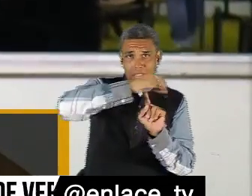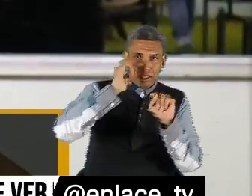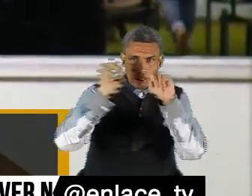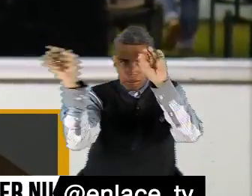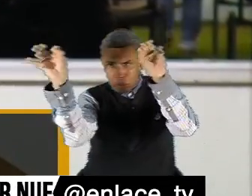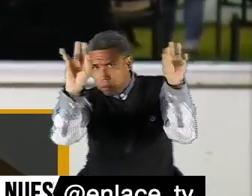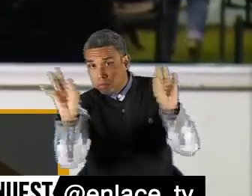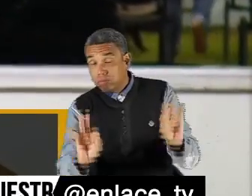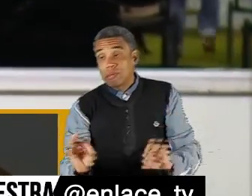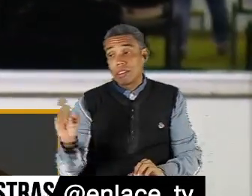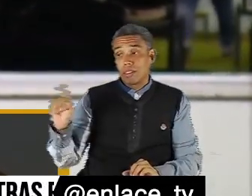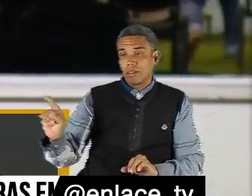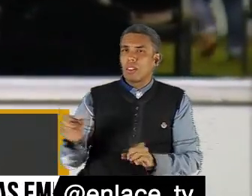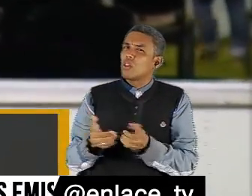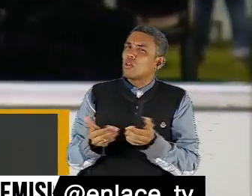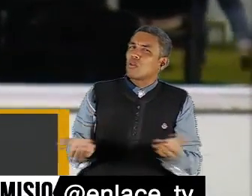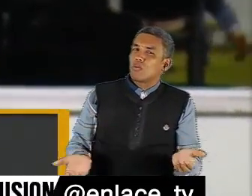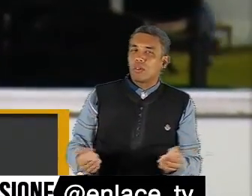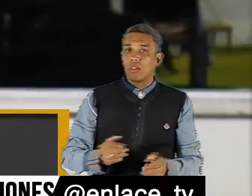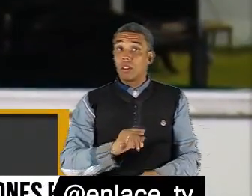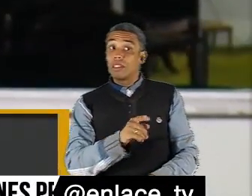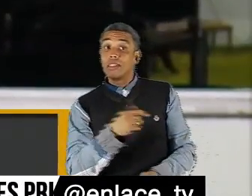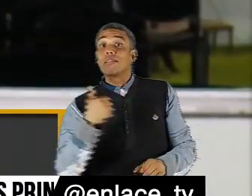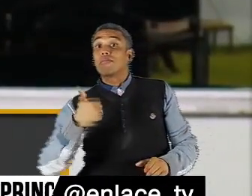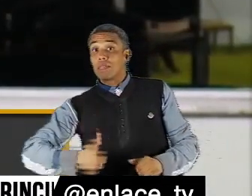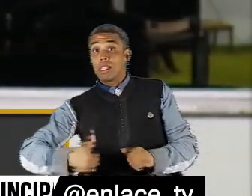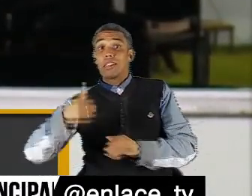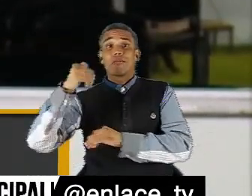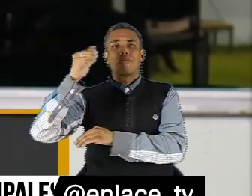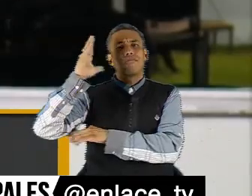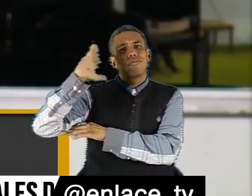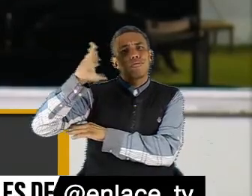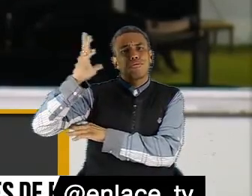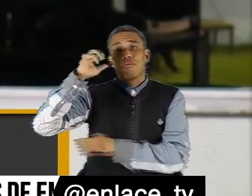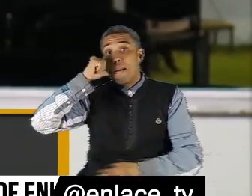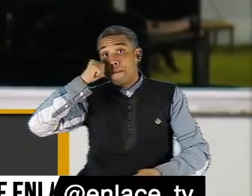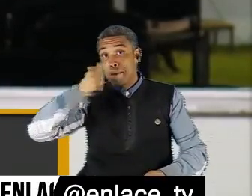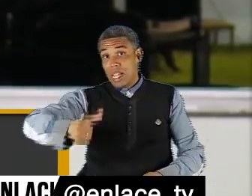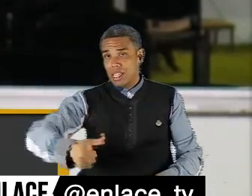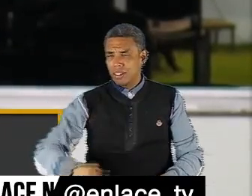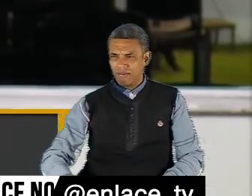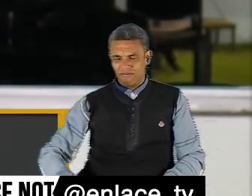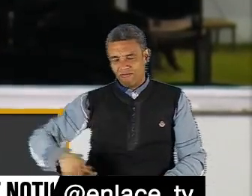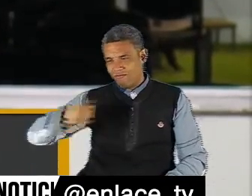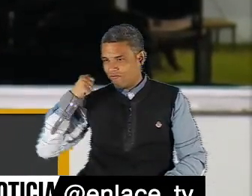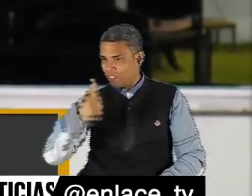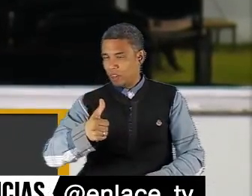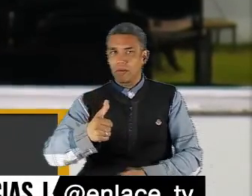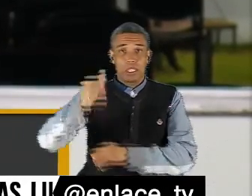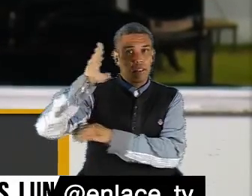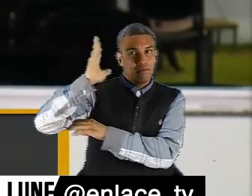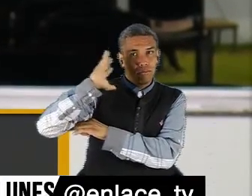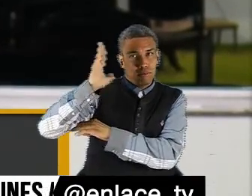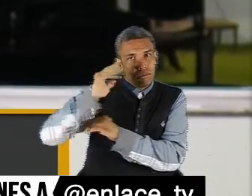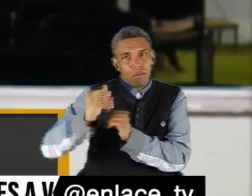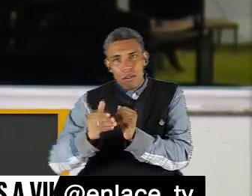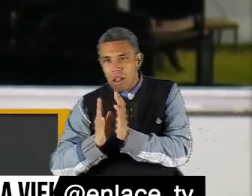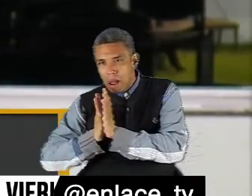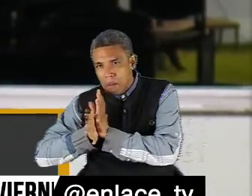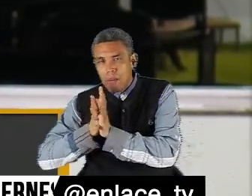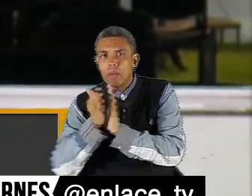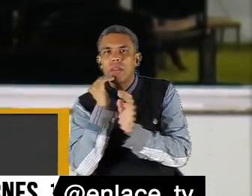mucho entusiasmo, con mucho ánimo. Conferencias para mañana, tenemos toda la parte de